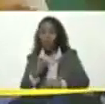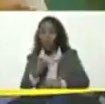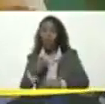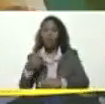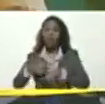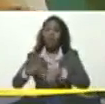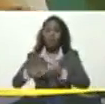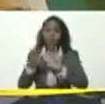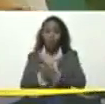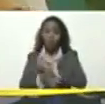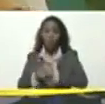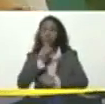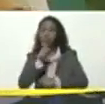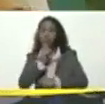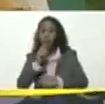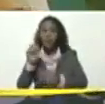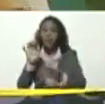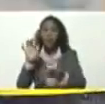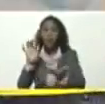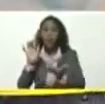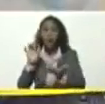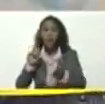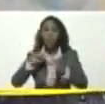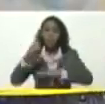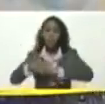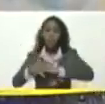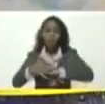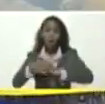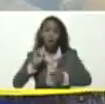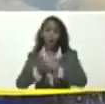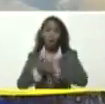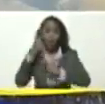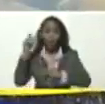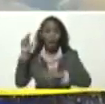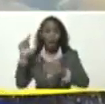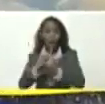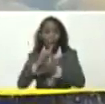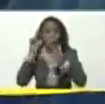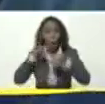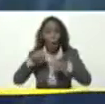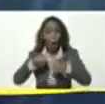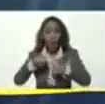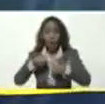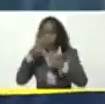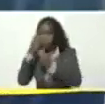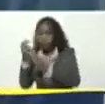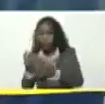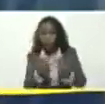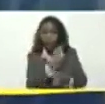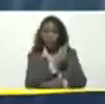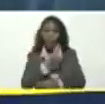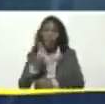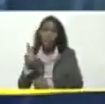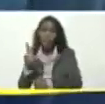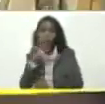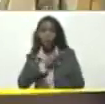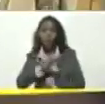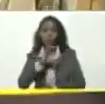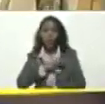los desafíos tecnológicos del libro hoy, con nuestro país invitado de honor, la República Socialista de Vietnam. Aquí está